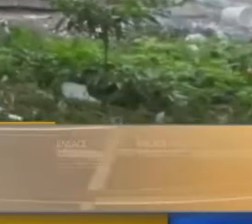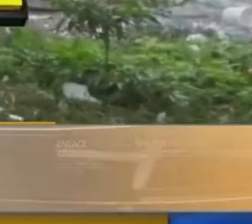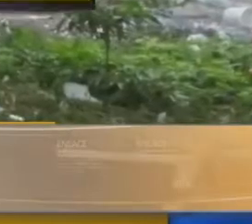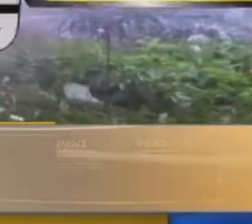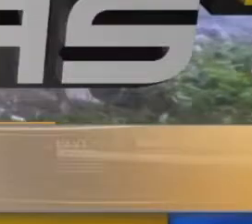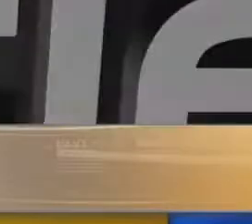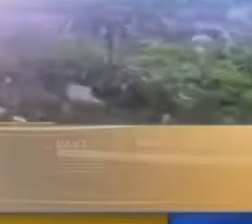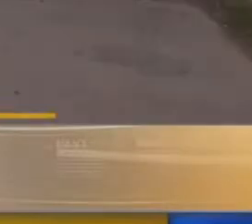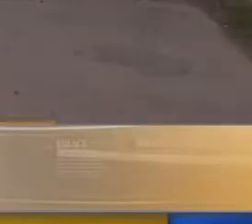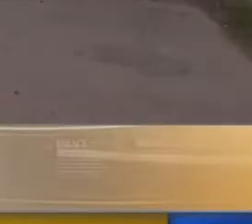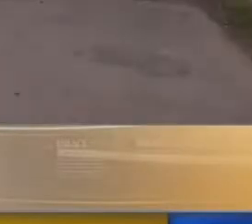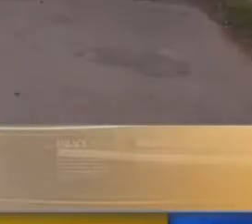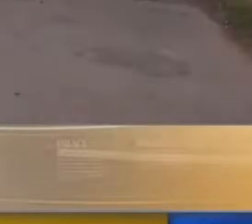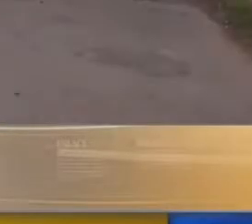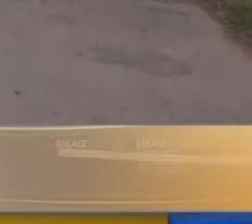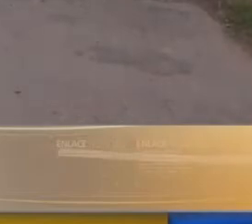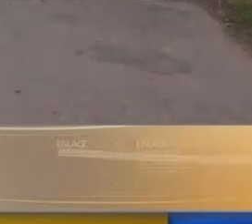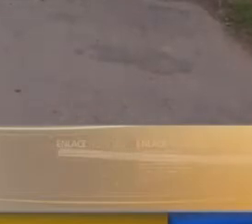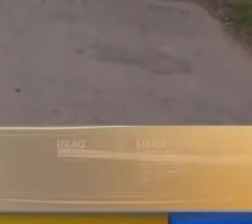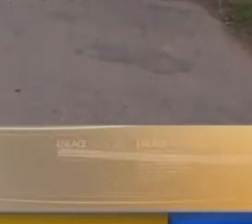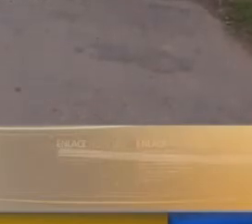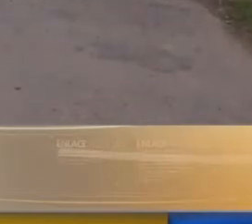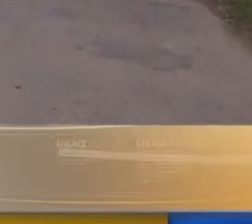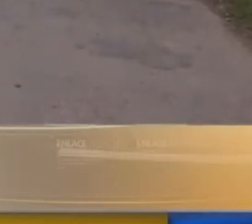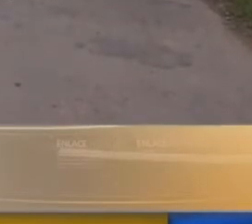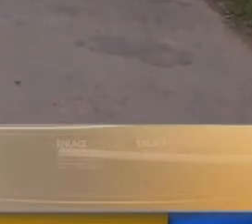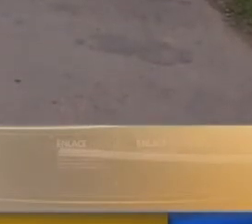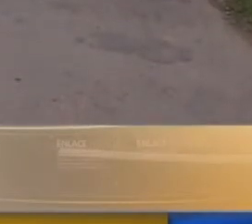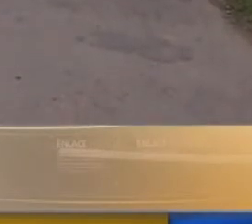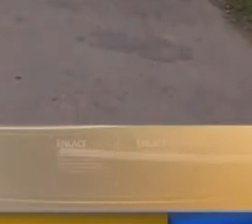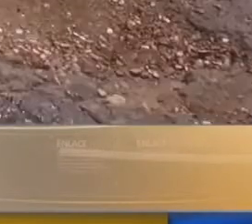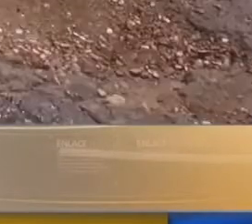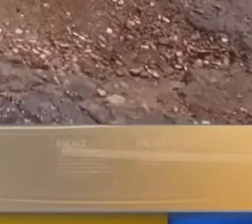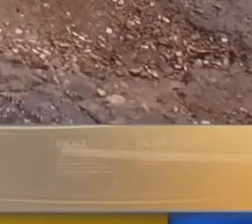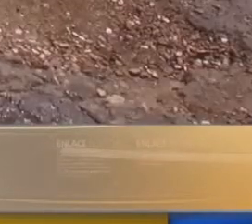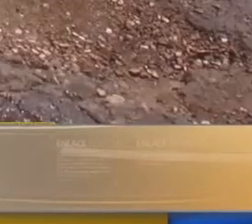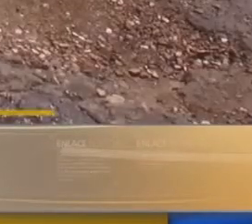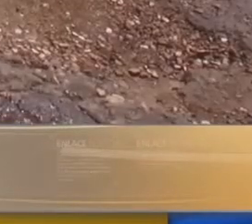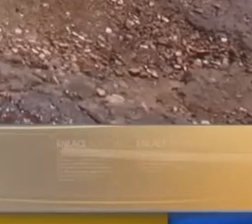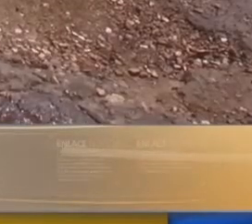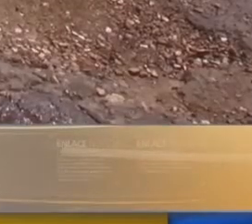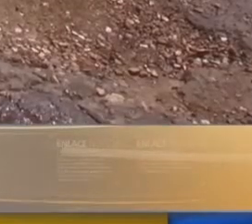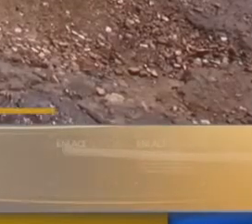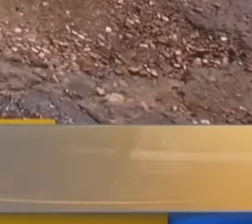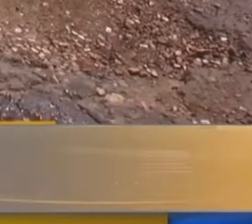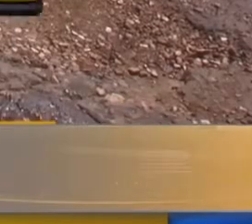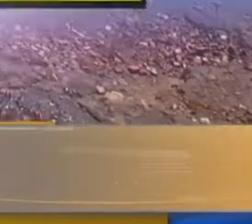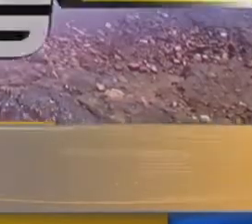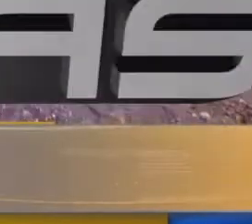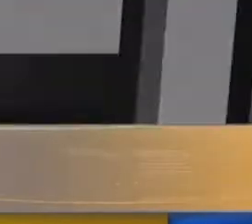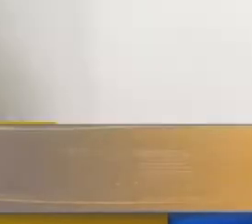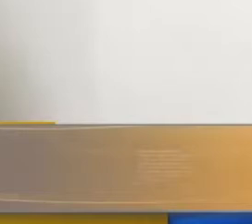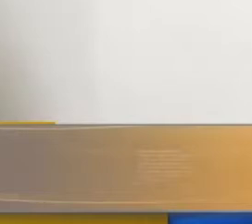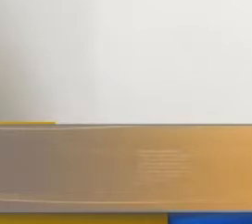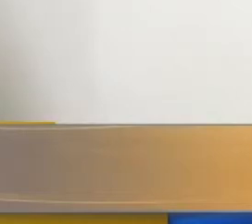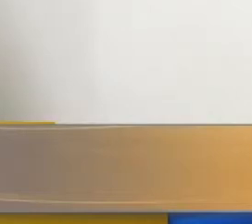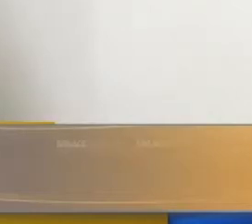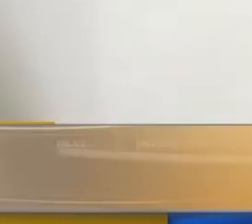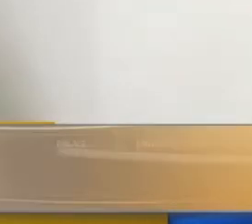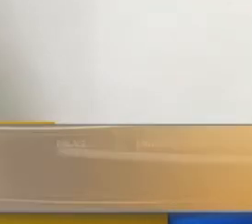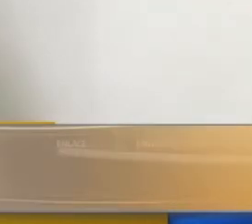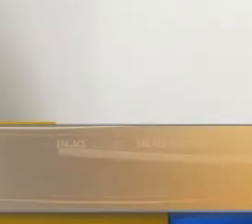calle. Habitantes del barrio Villarelli se encuentran preocupados ante el mal estado de su vía principal.